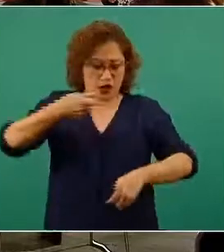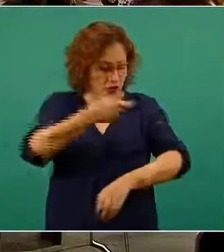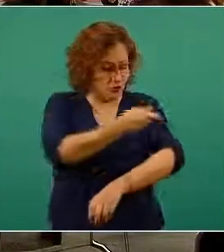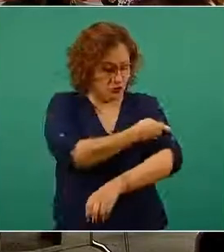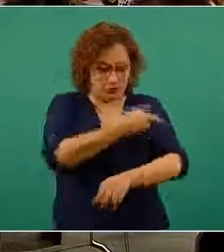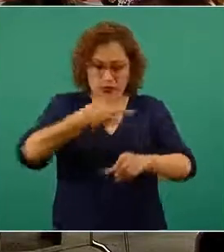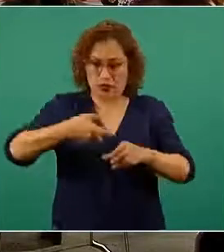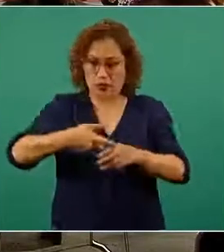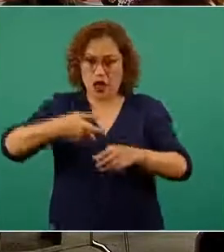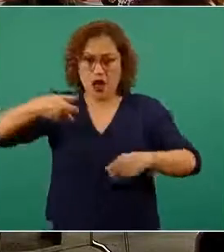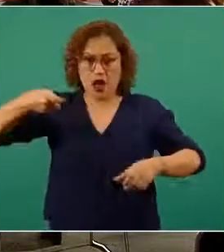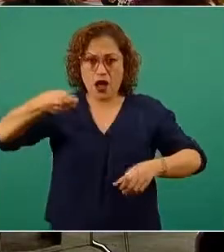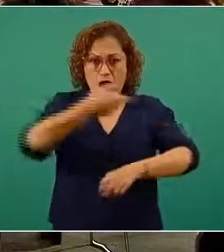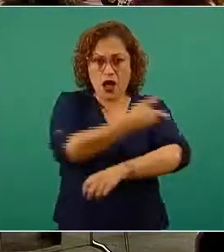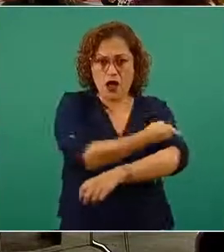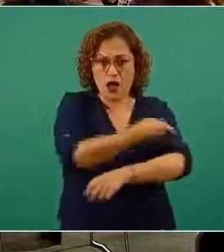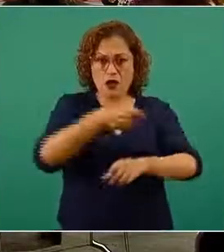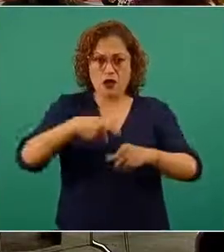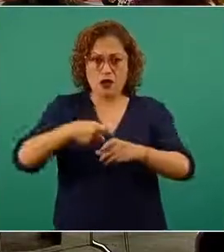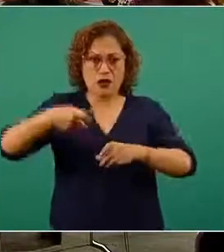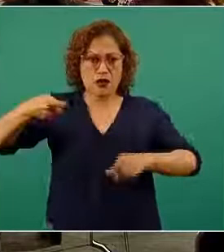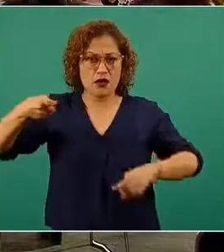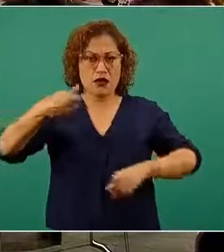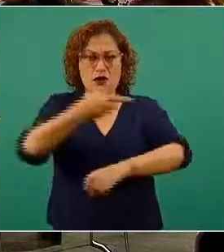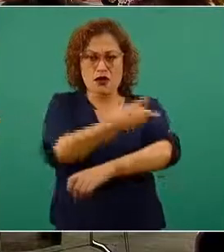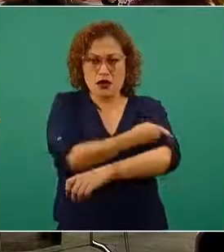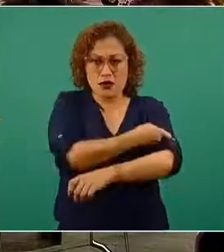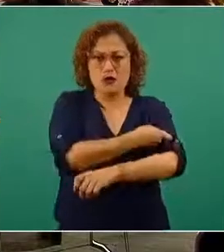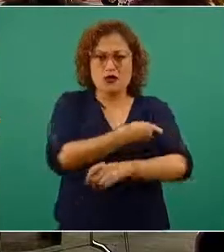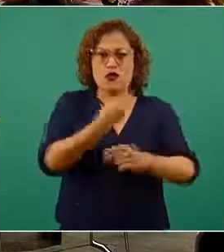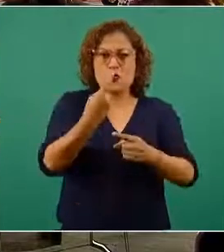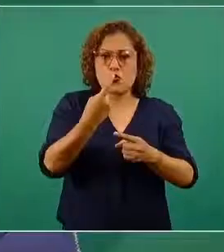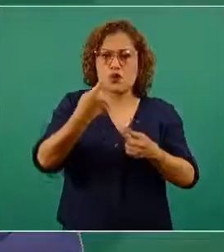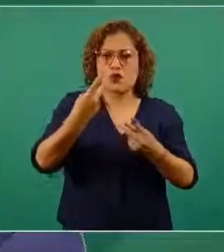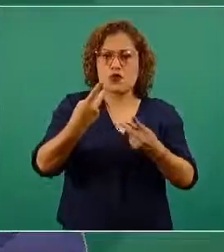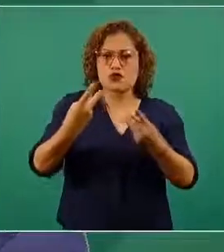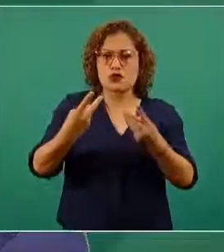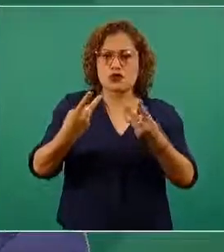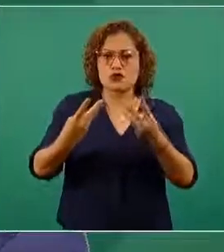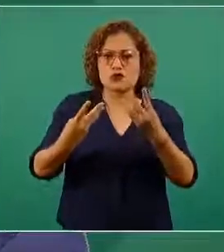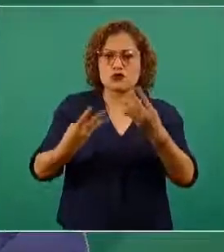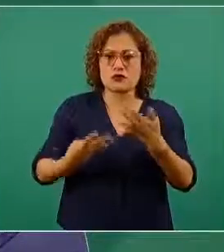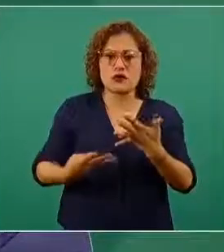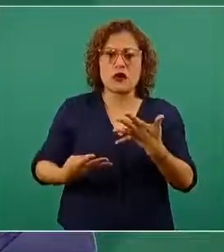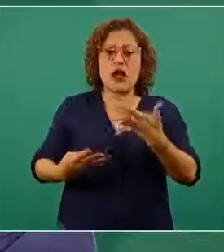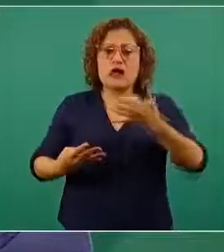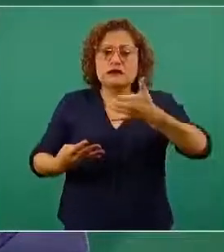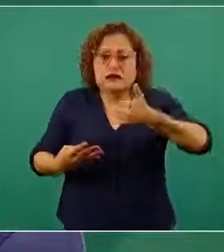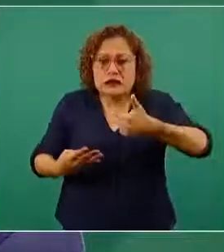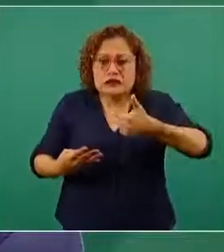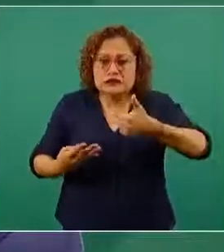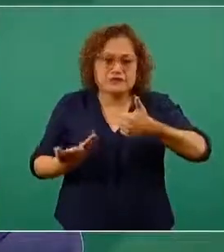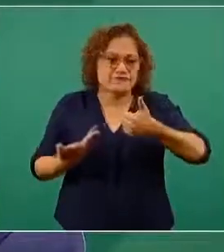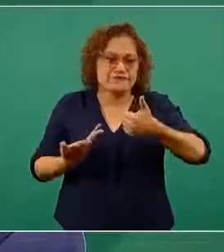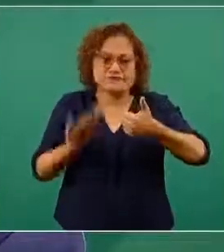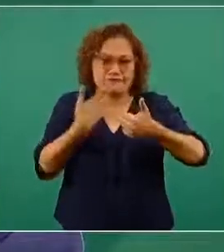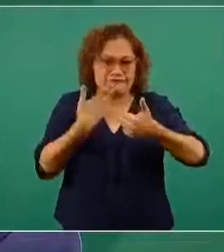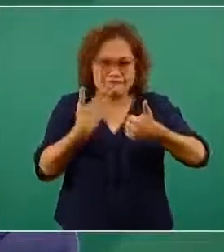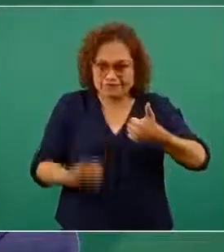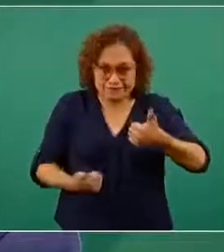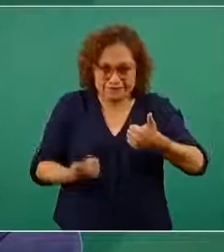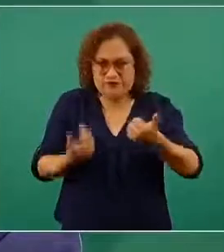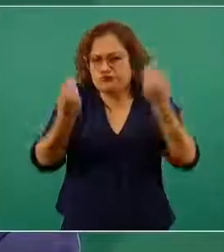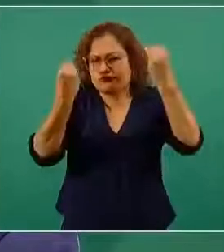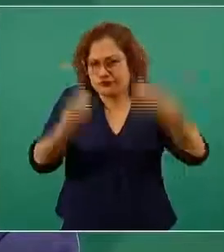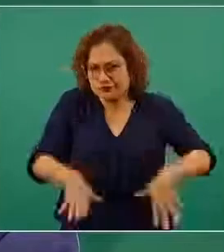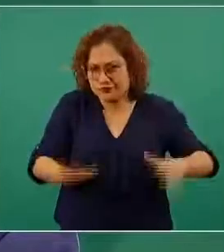dosis 6 o la dosis 9, no se puede aprovechar, y entonces se desperdicia. Pero